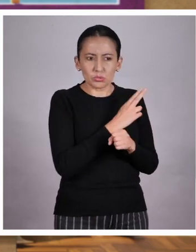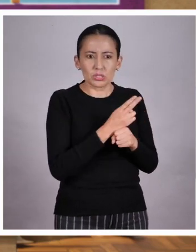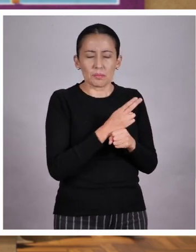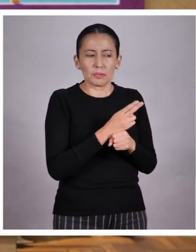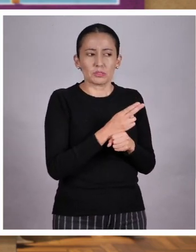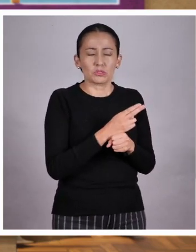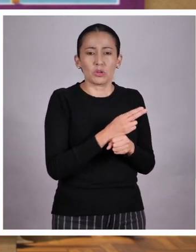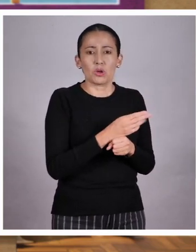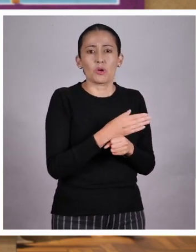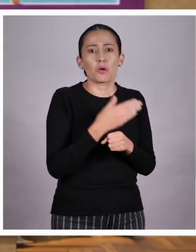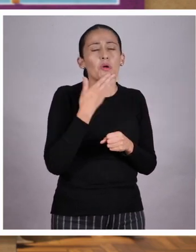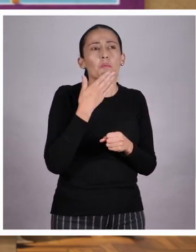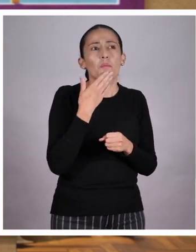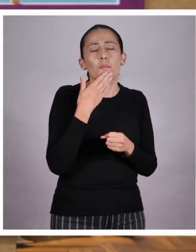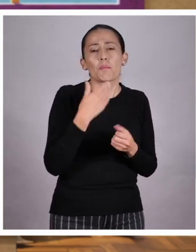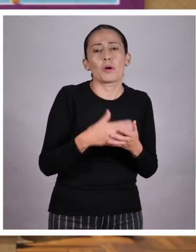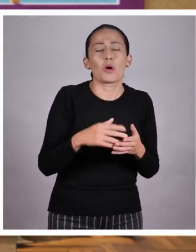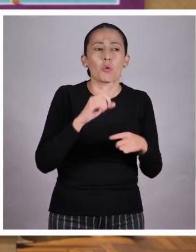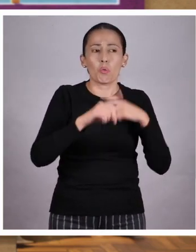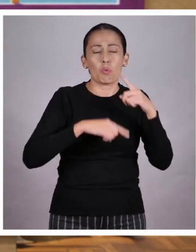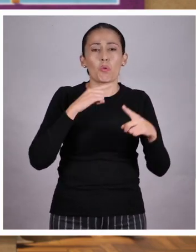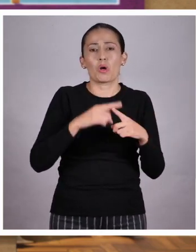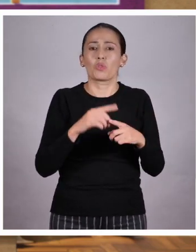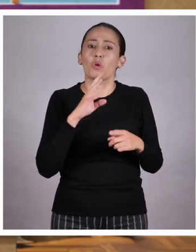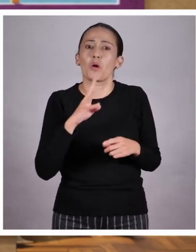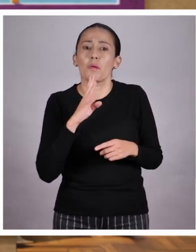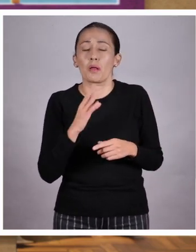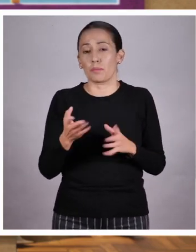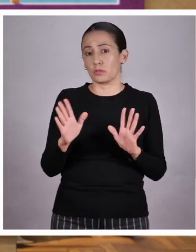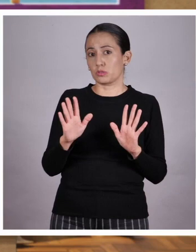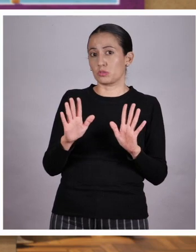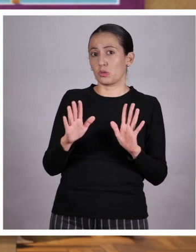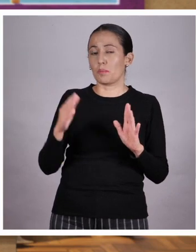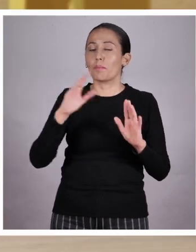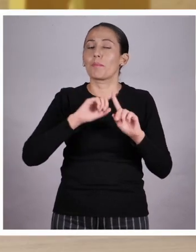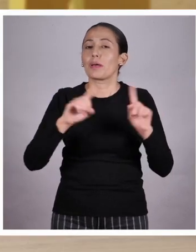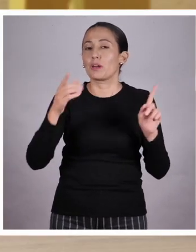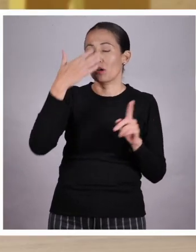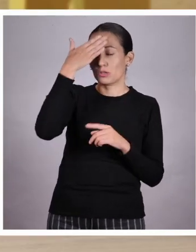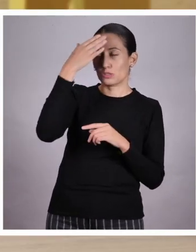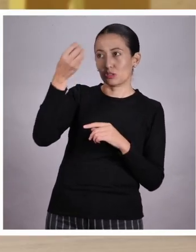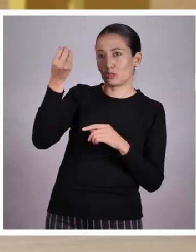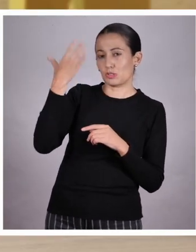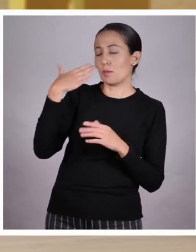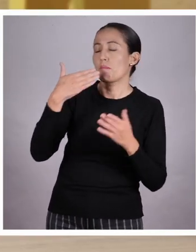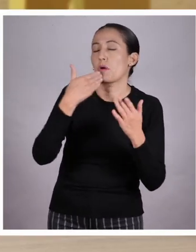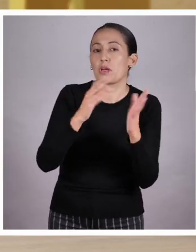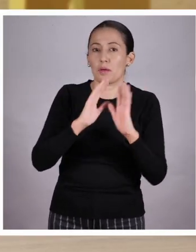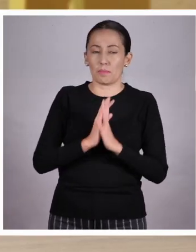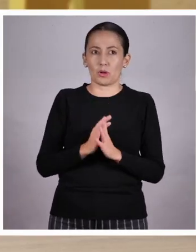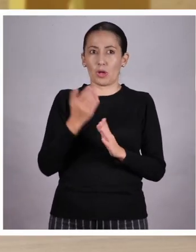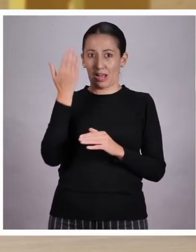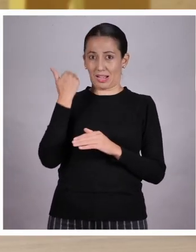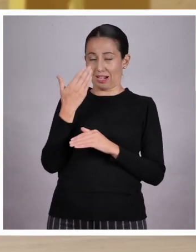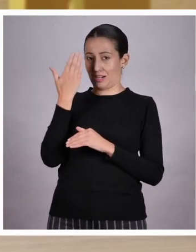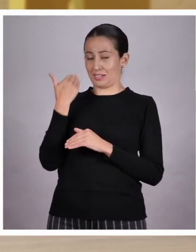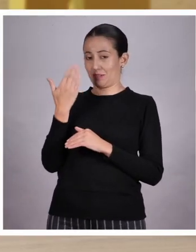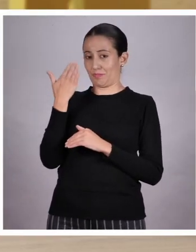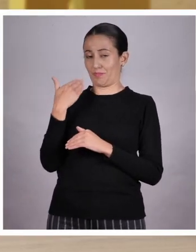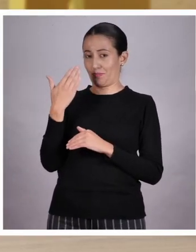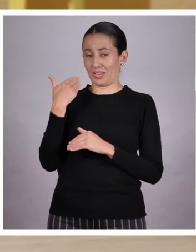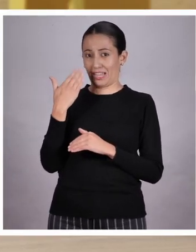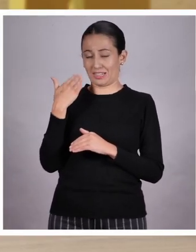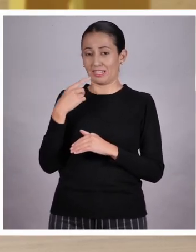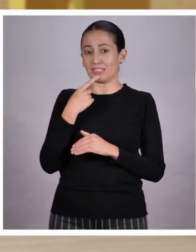Las palabras quichua están en nuestro hablar diario. Ajá. Solo que se nos olvida. Como, por ejemplo, a mí hace rato con la nieta de